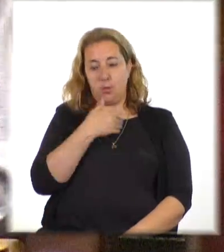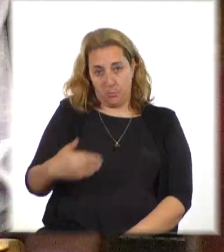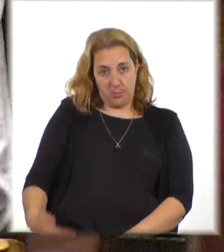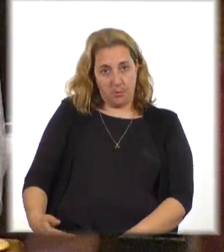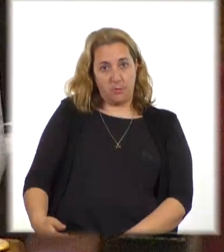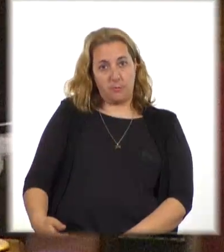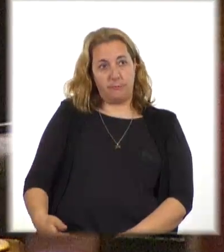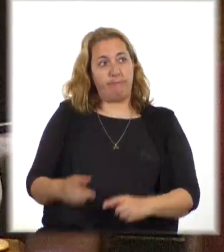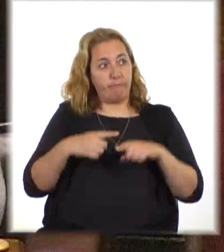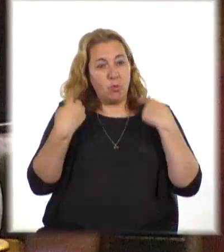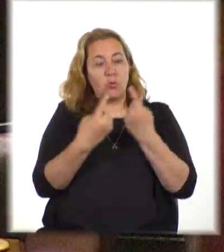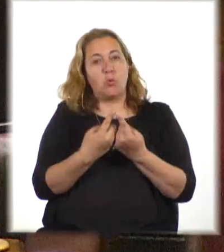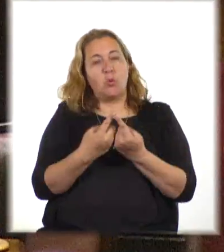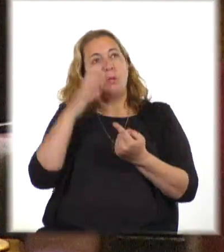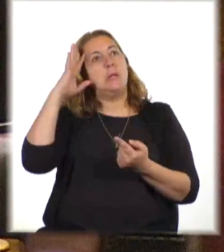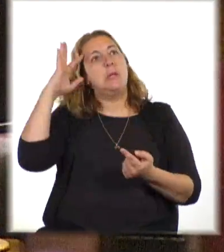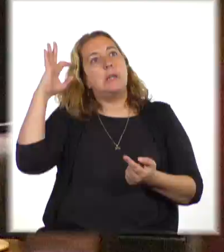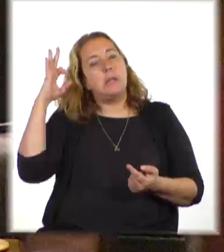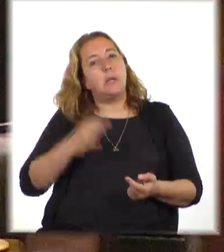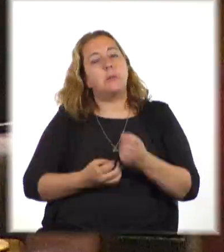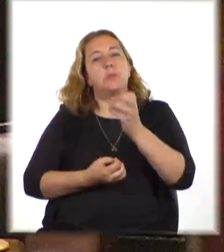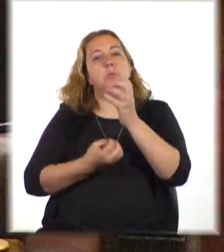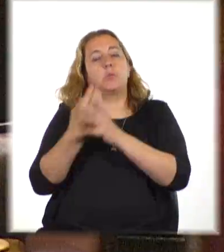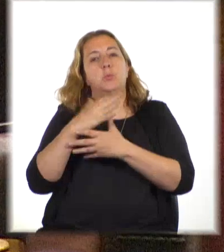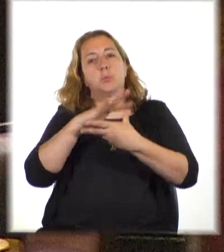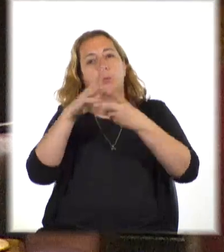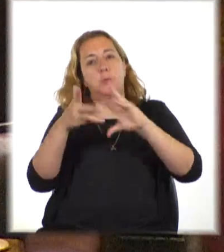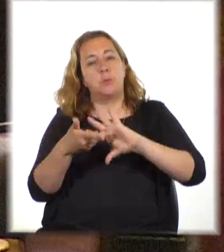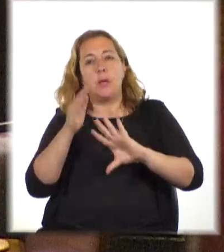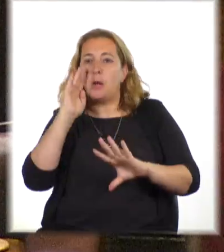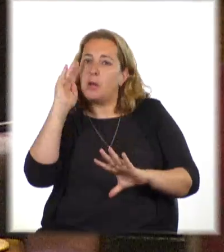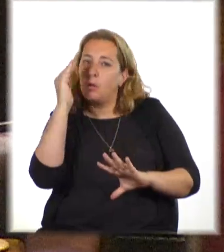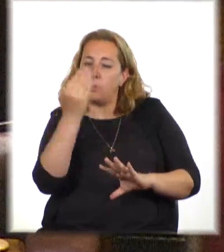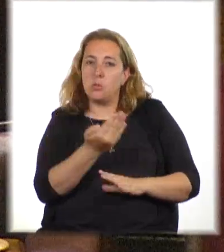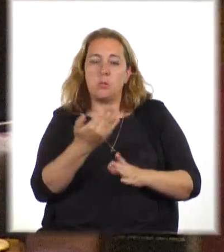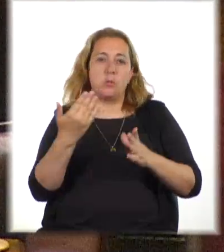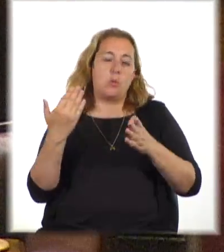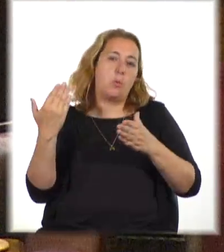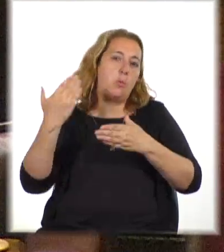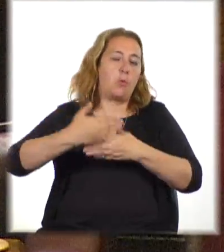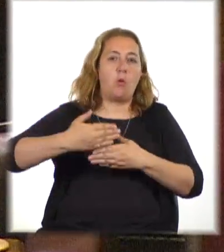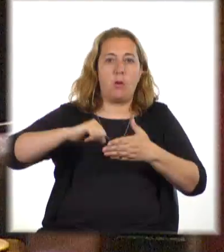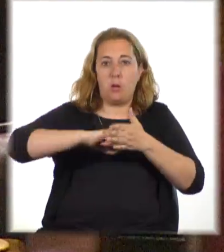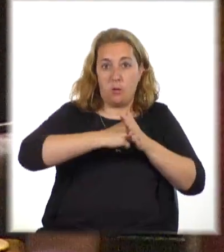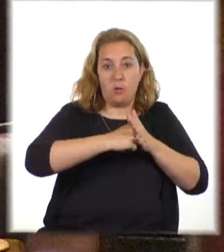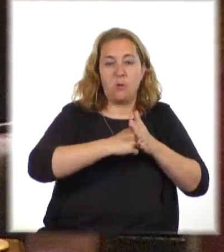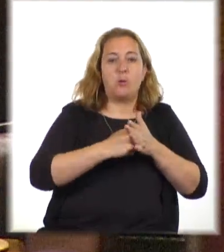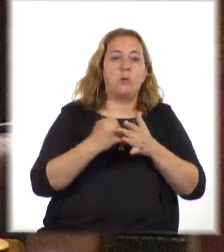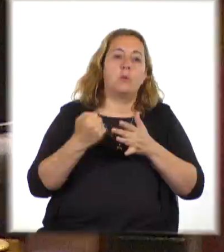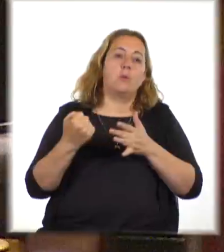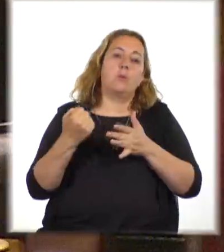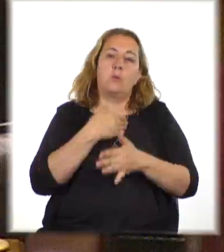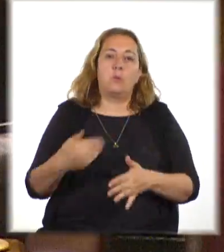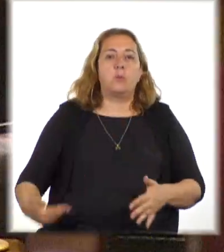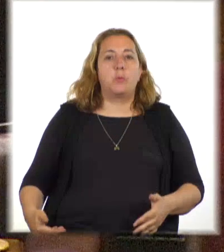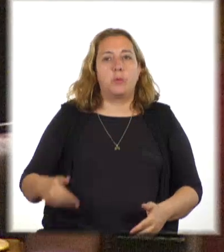nosotros creemos que las nuevas medidas de reconocimiento del bloqueo por actuar gobierno de eeuu